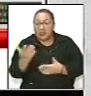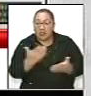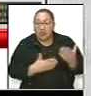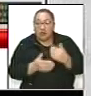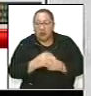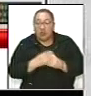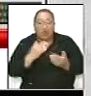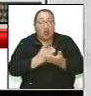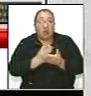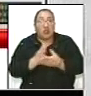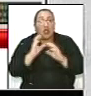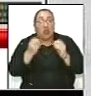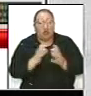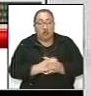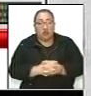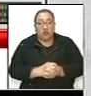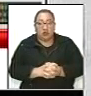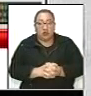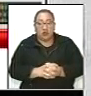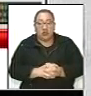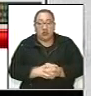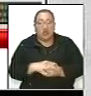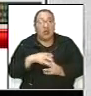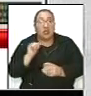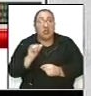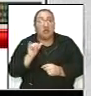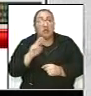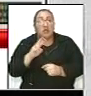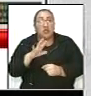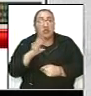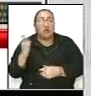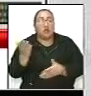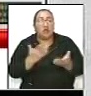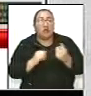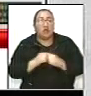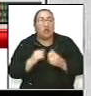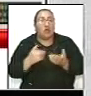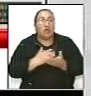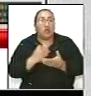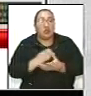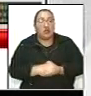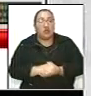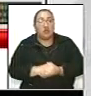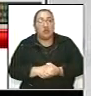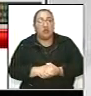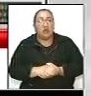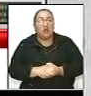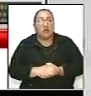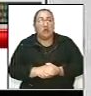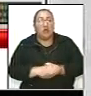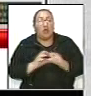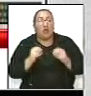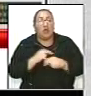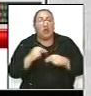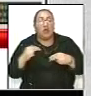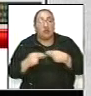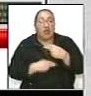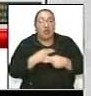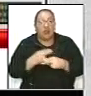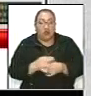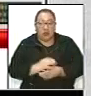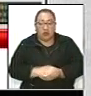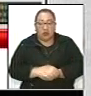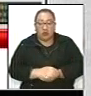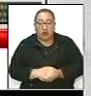de orientación adolescente y 25 servicios de orientación al adolescente a nivel